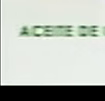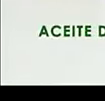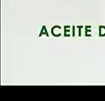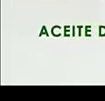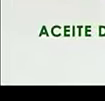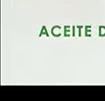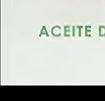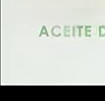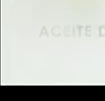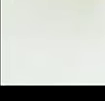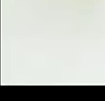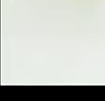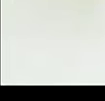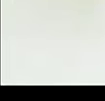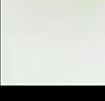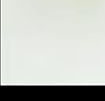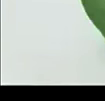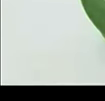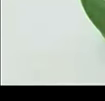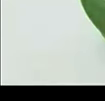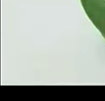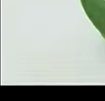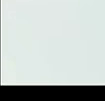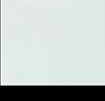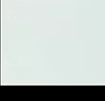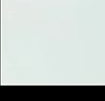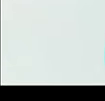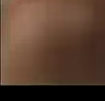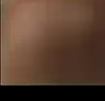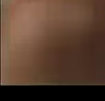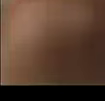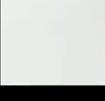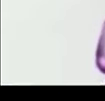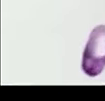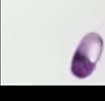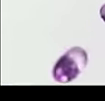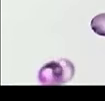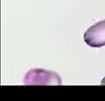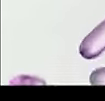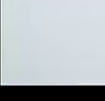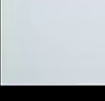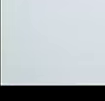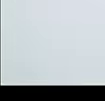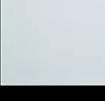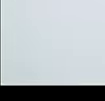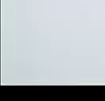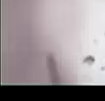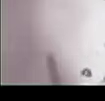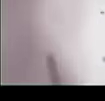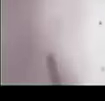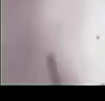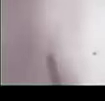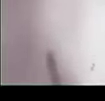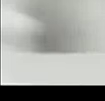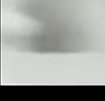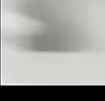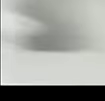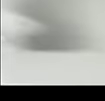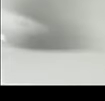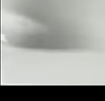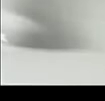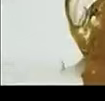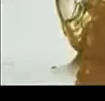el único con los 10 ingredientes. Sábila, biotina, argán, queratina, aguacate, aceite de